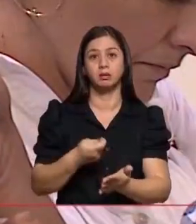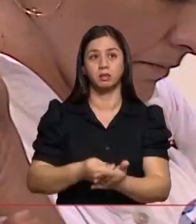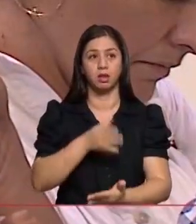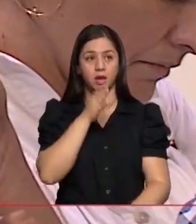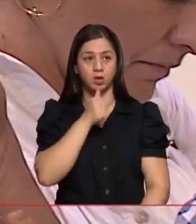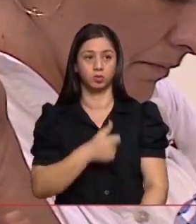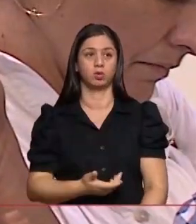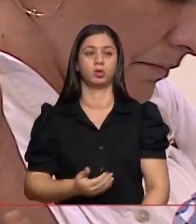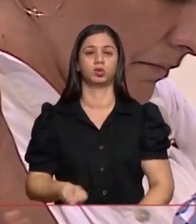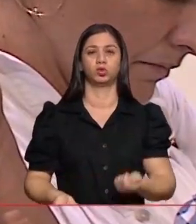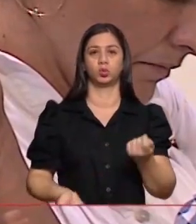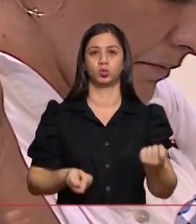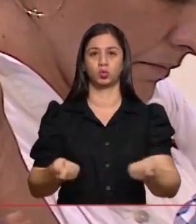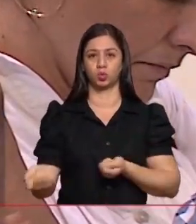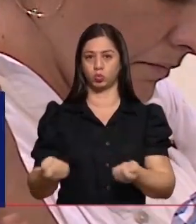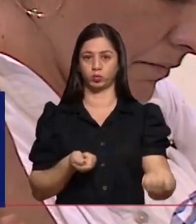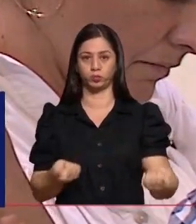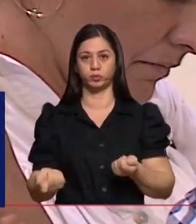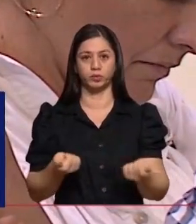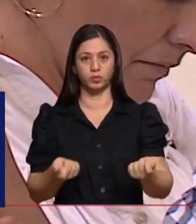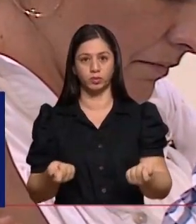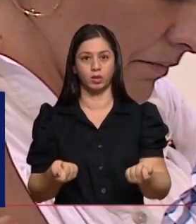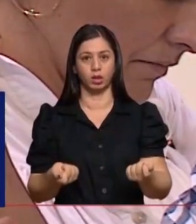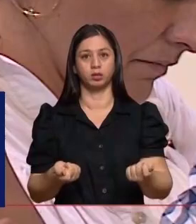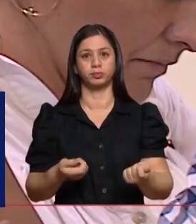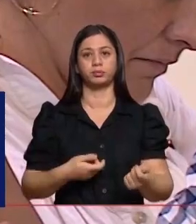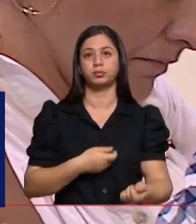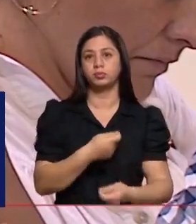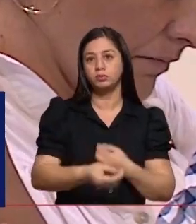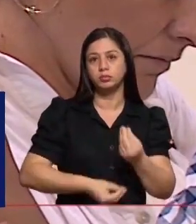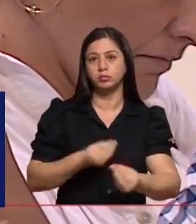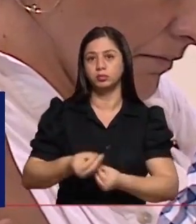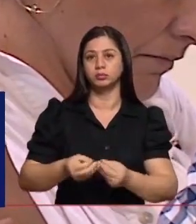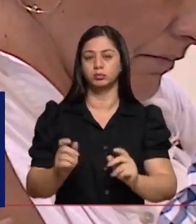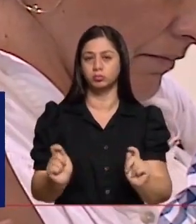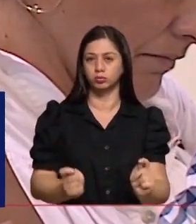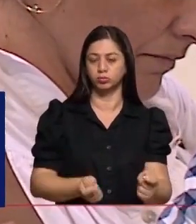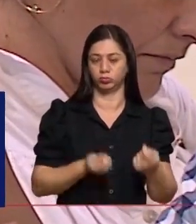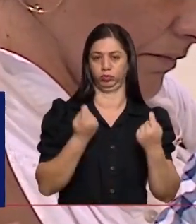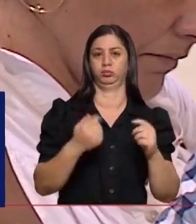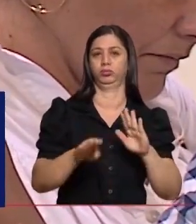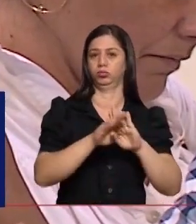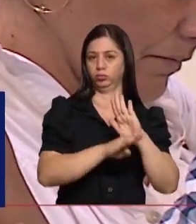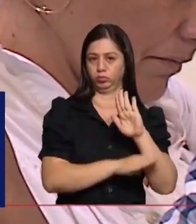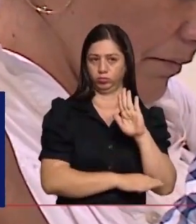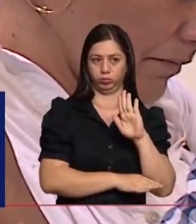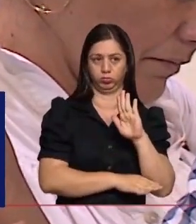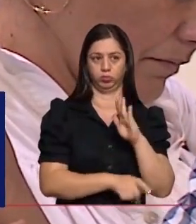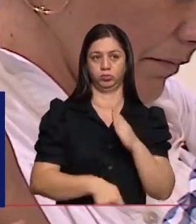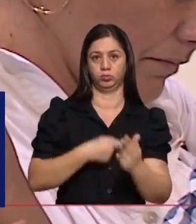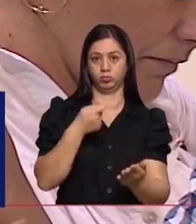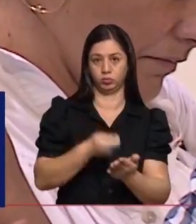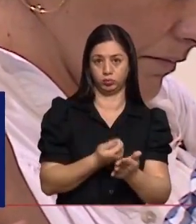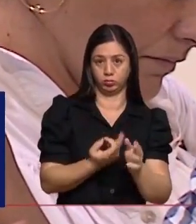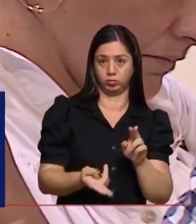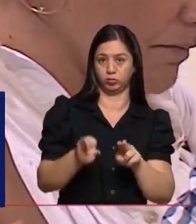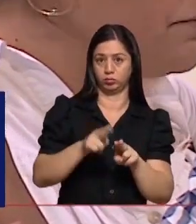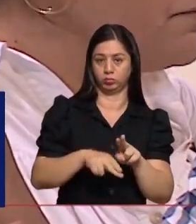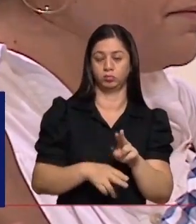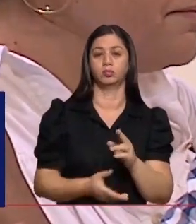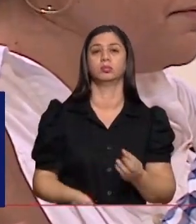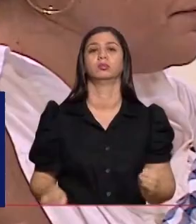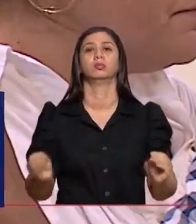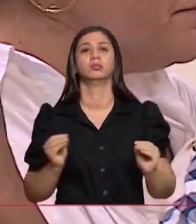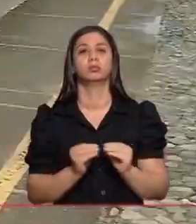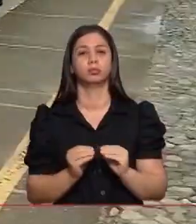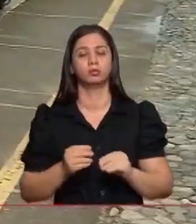La compensación para las concesiones que tienen. Esperaban recibir esos ingresos adicionales. Obviamente,